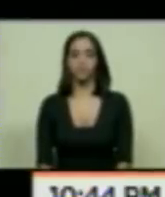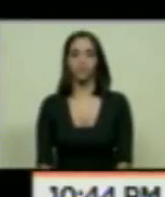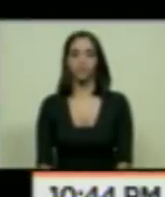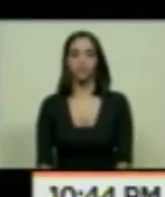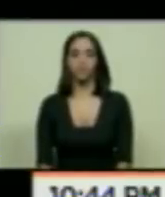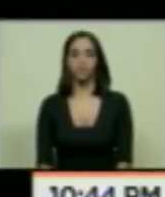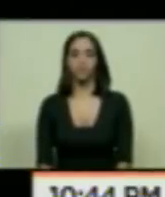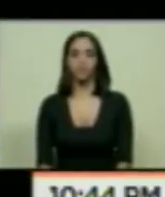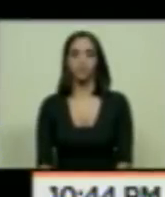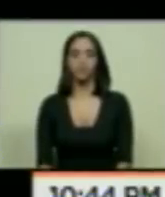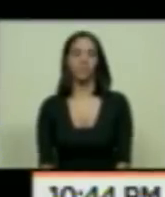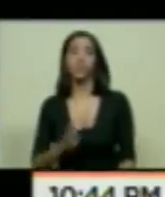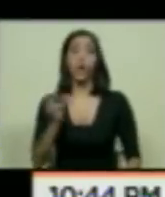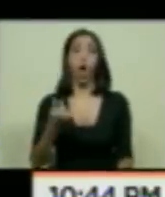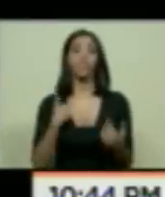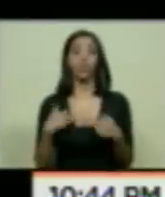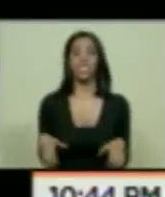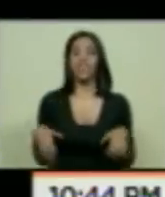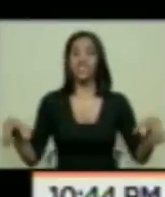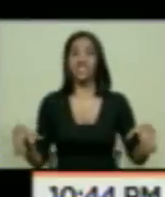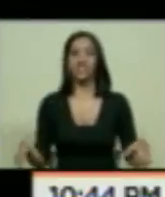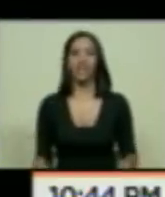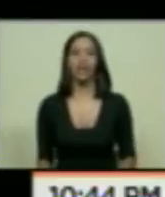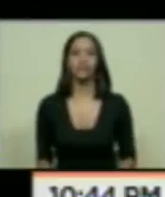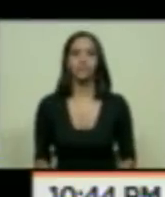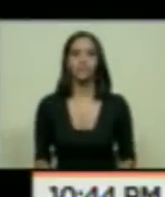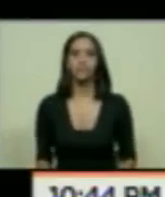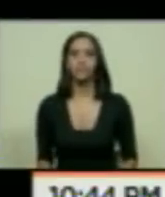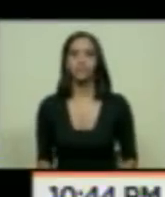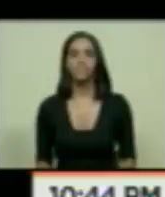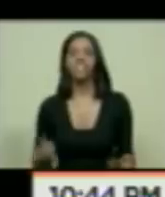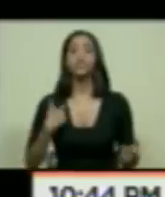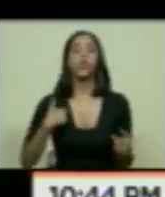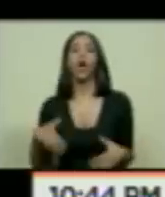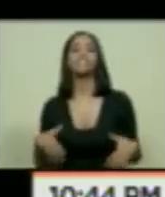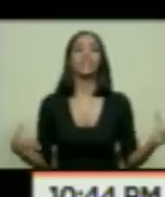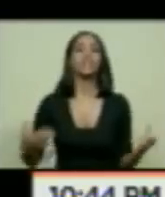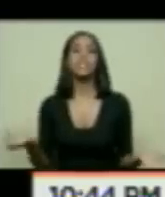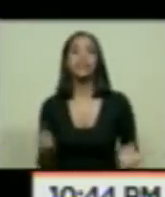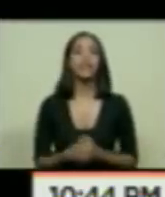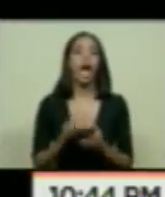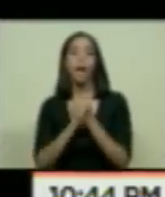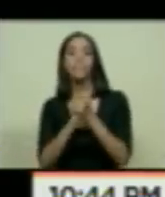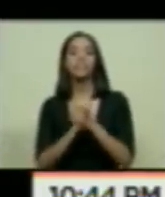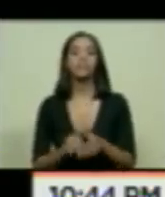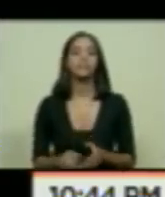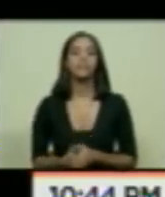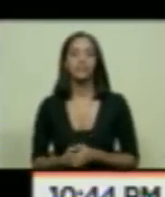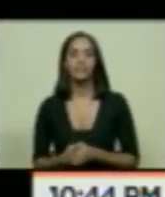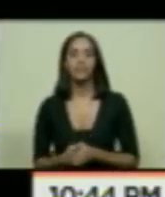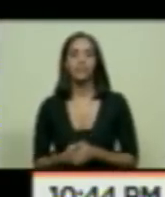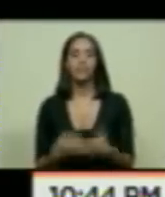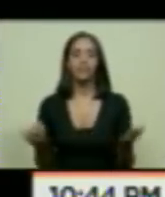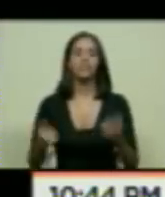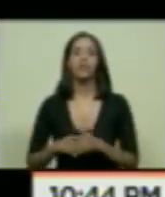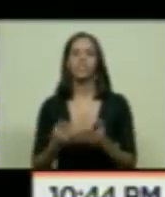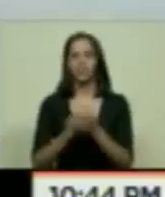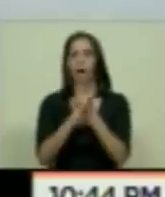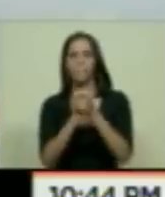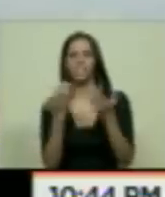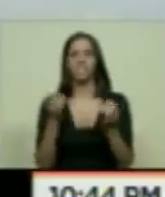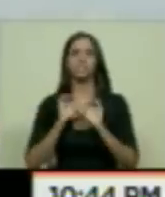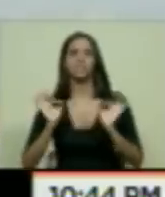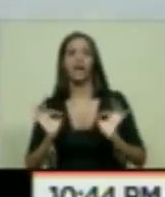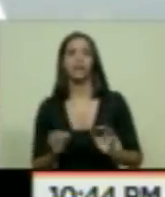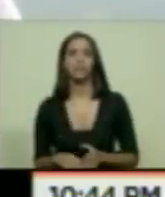¡No, yo soy rica! ¡No te apartuques! ¡Soy rica, parcero! Y los paratos que por acá eran amigos míos, para que dejen ya.